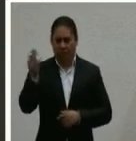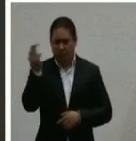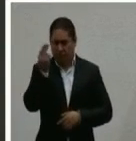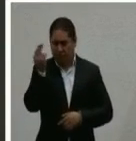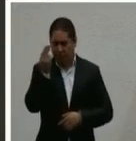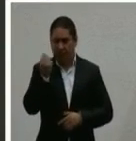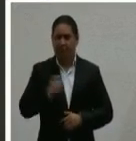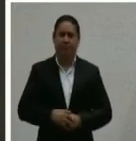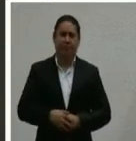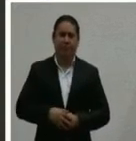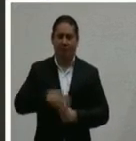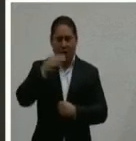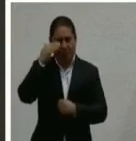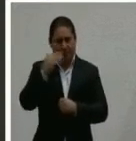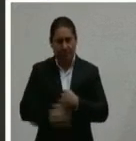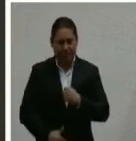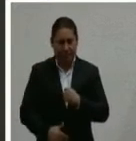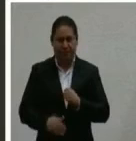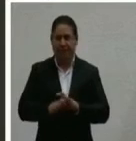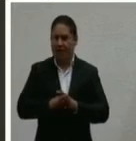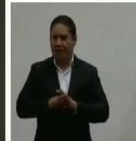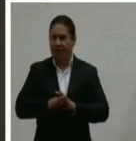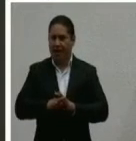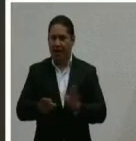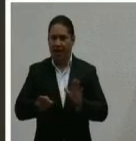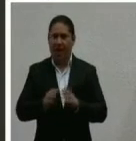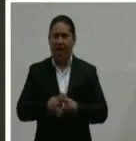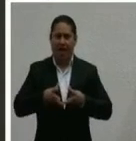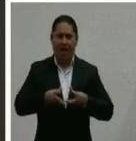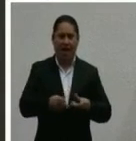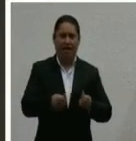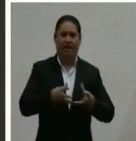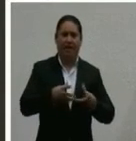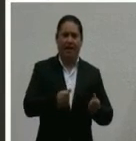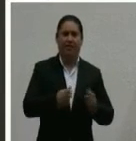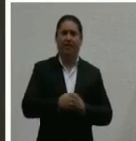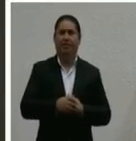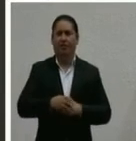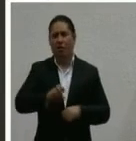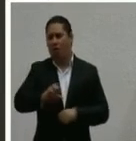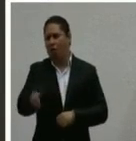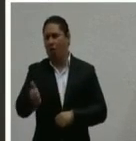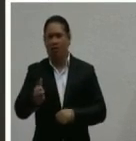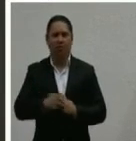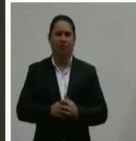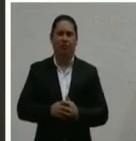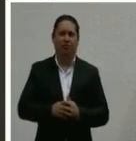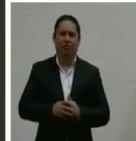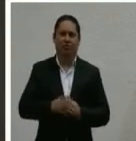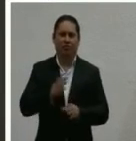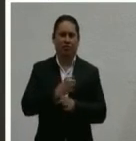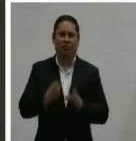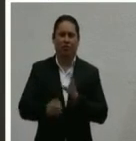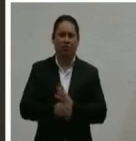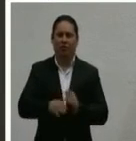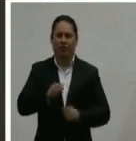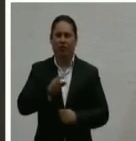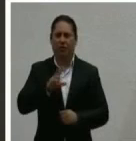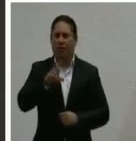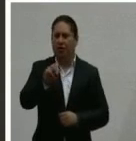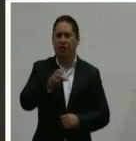necesario terminar con el dispendio y los gastos superfluos para construir una